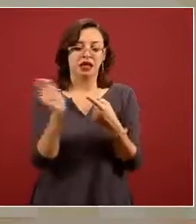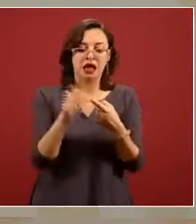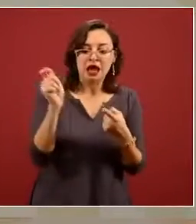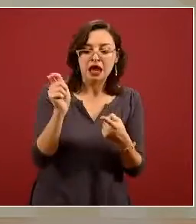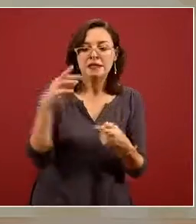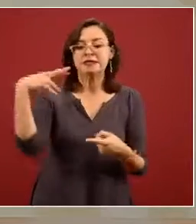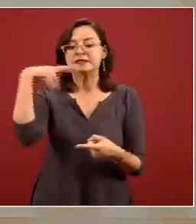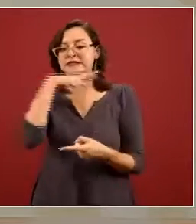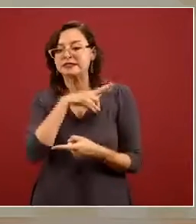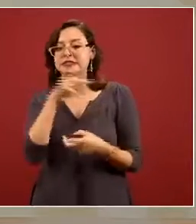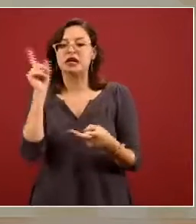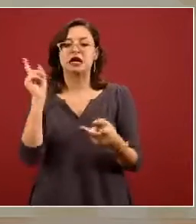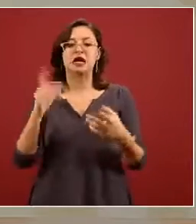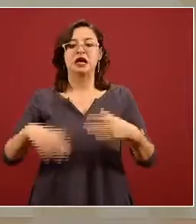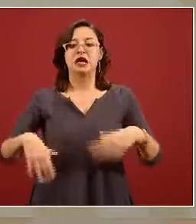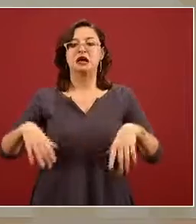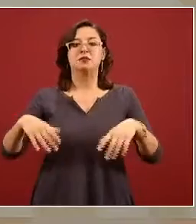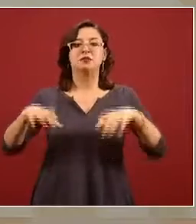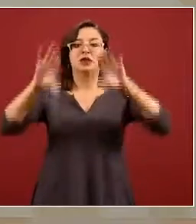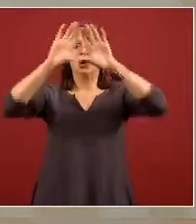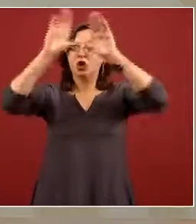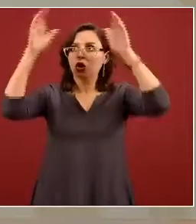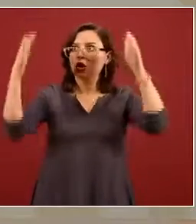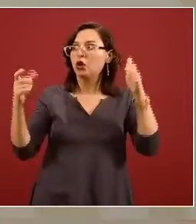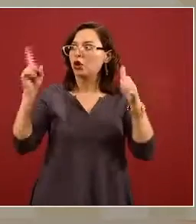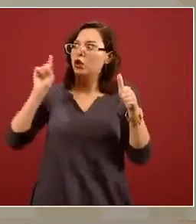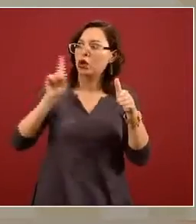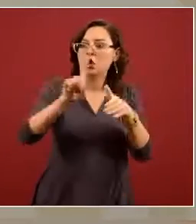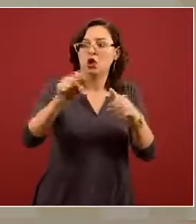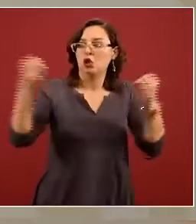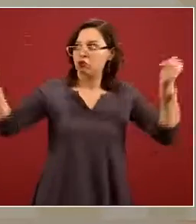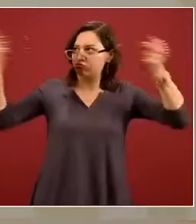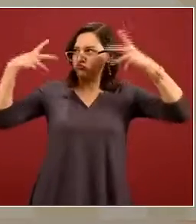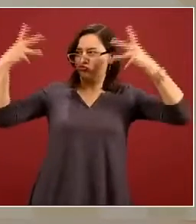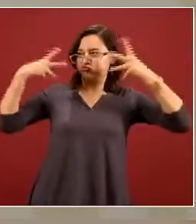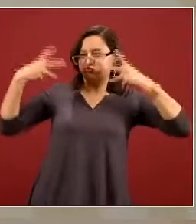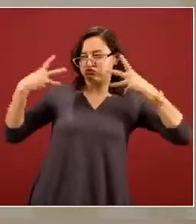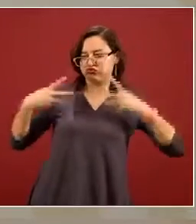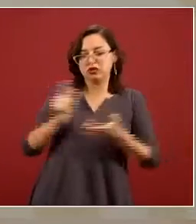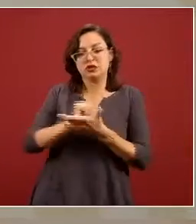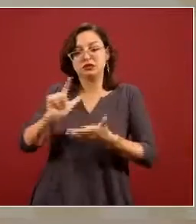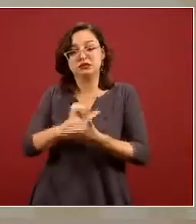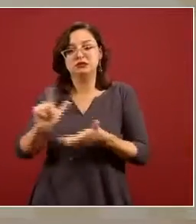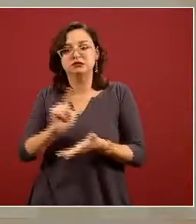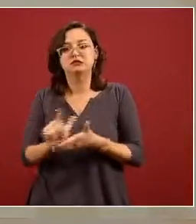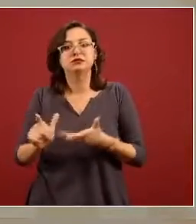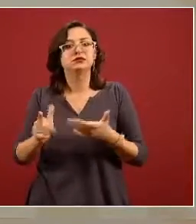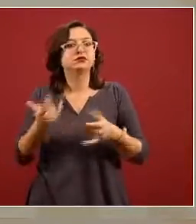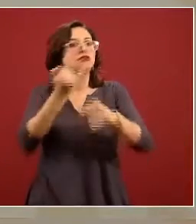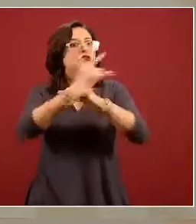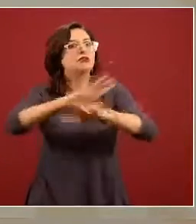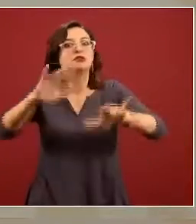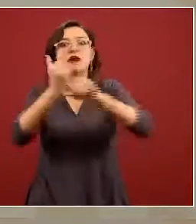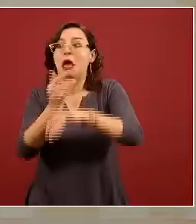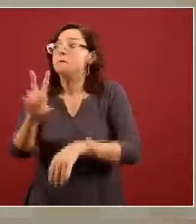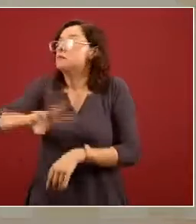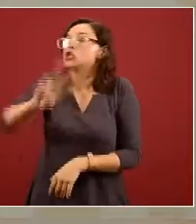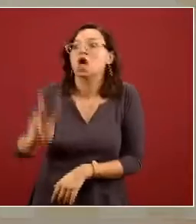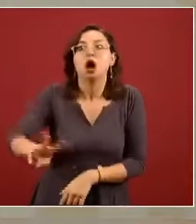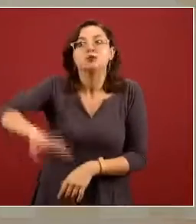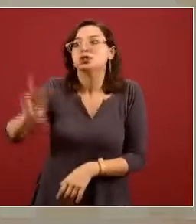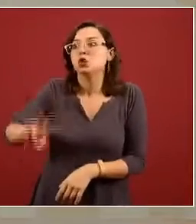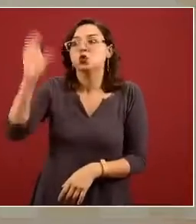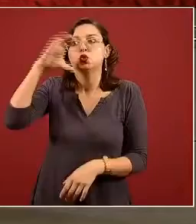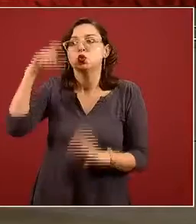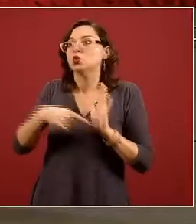como los túneles sanitizantes, como una serie de prácticas que se han propagado como si fueran verdades